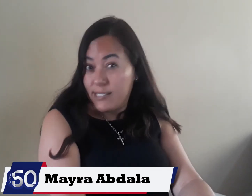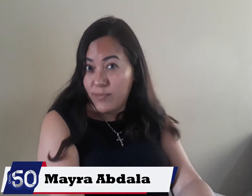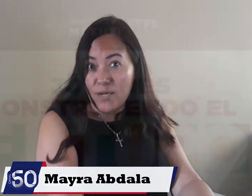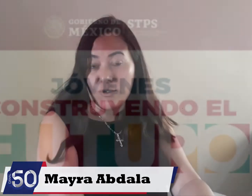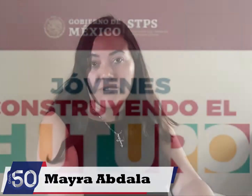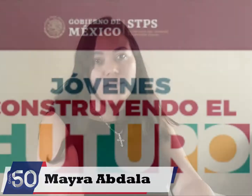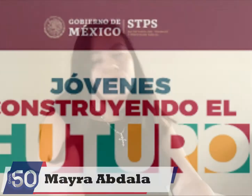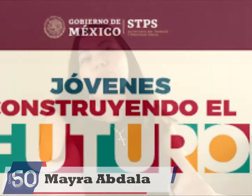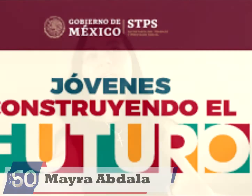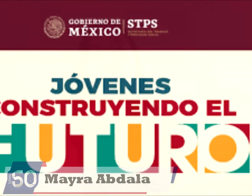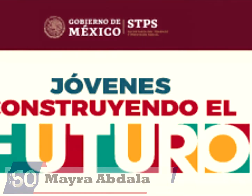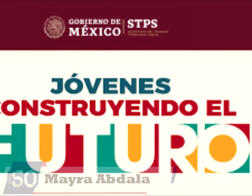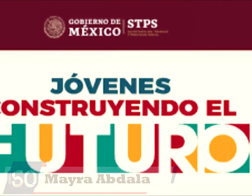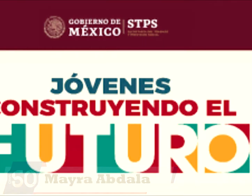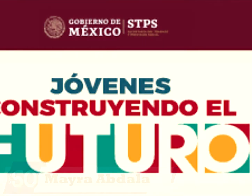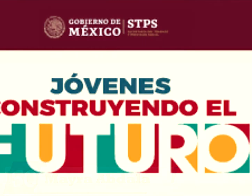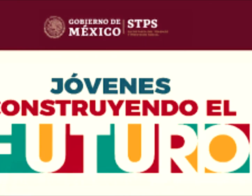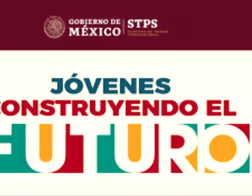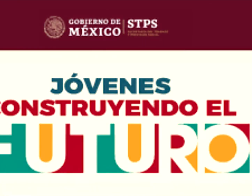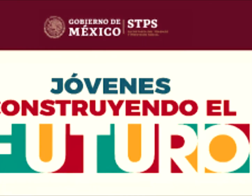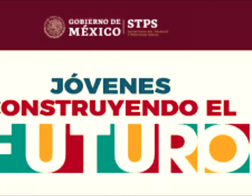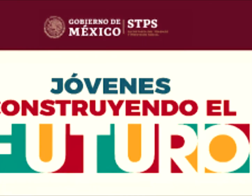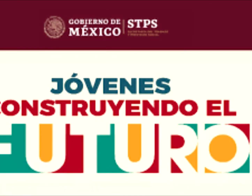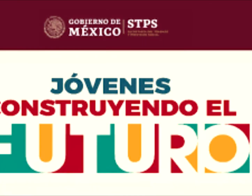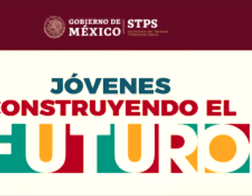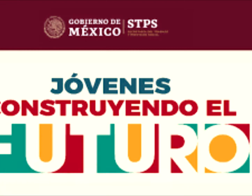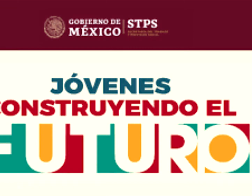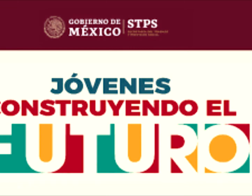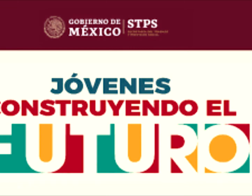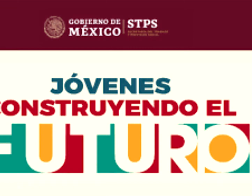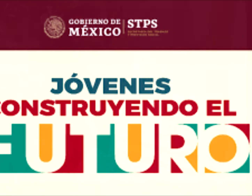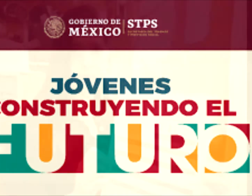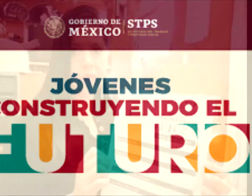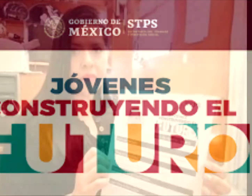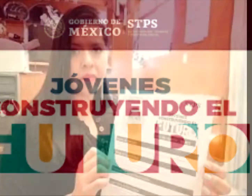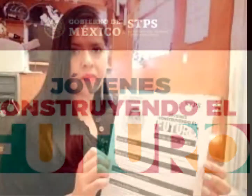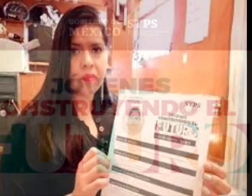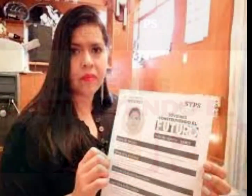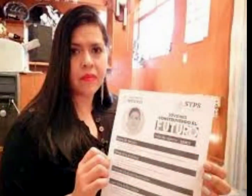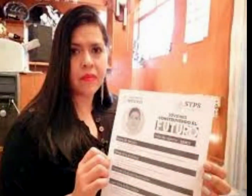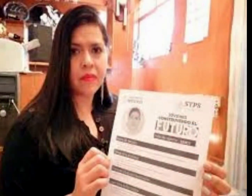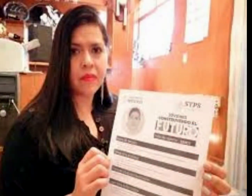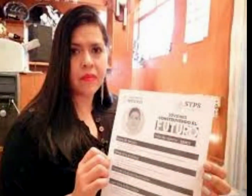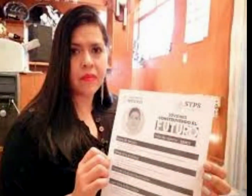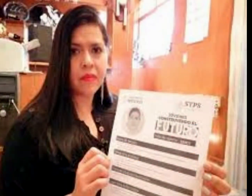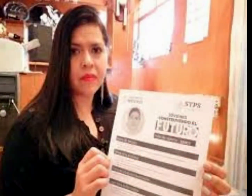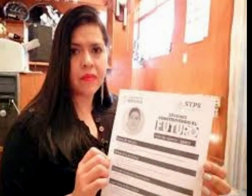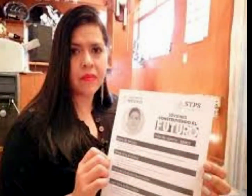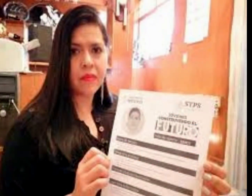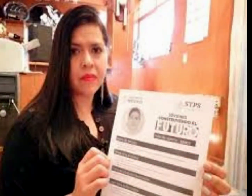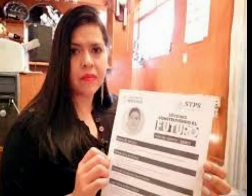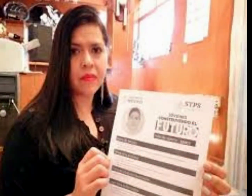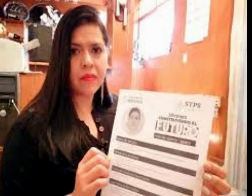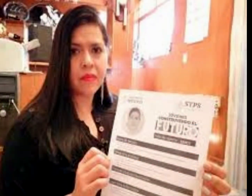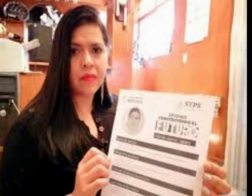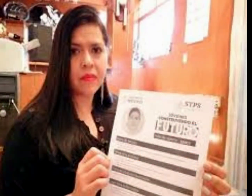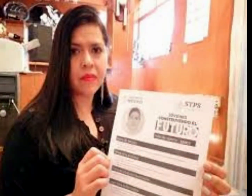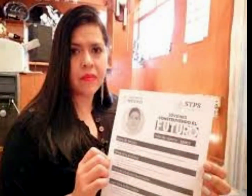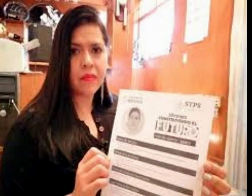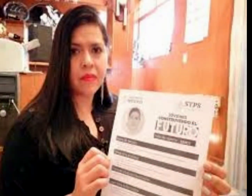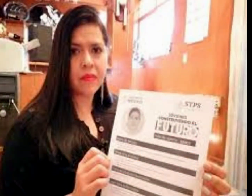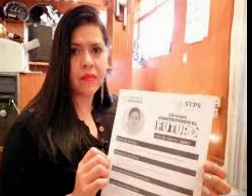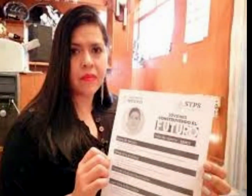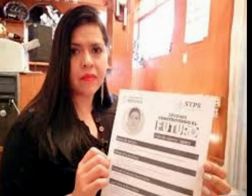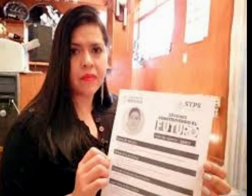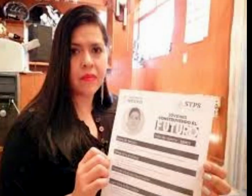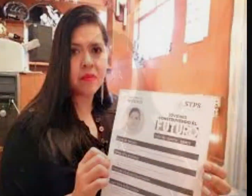de 3,800 pesos. Mayra Abdala dijo que quienes deseen participar pueden hacerlo poniéndose en contacto con ella a través de este número telefónico o